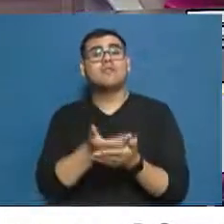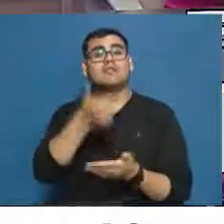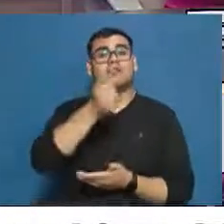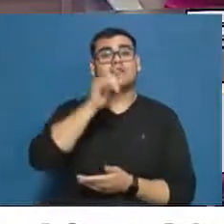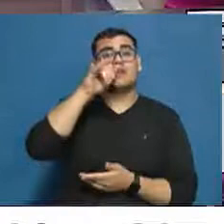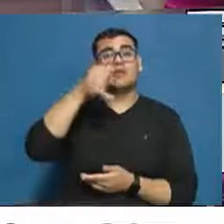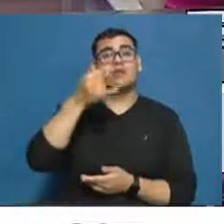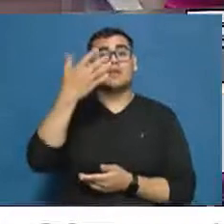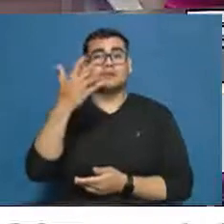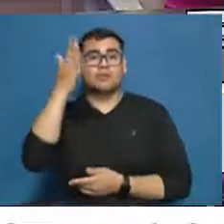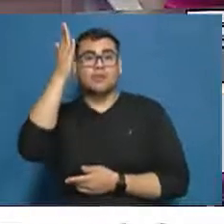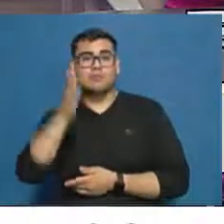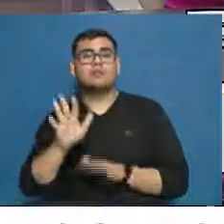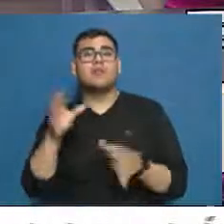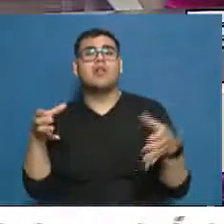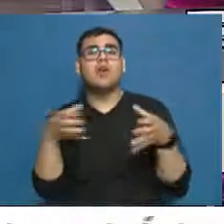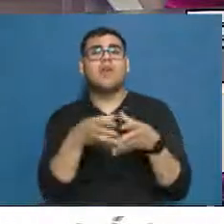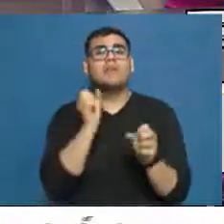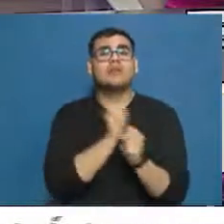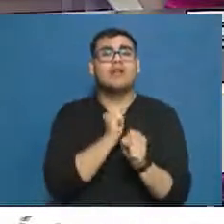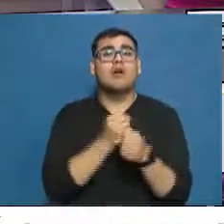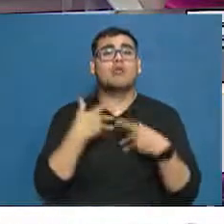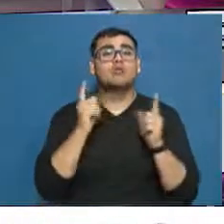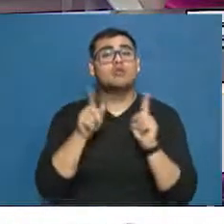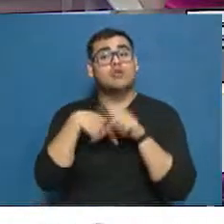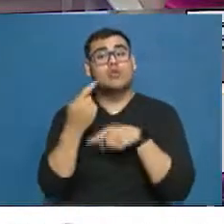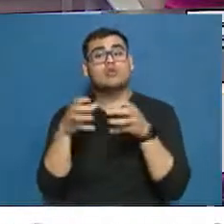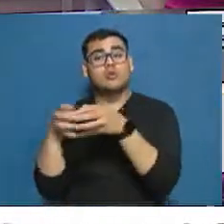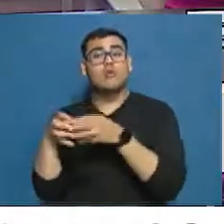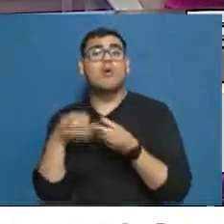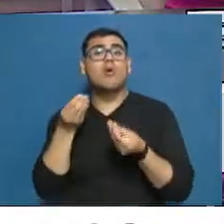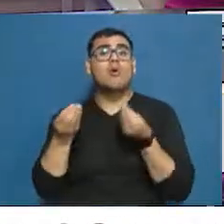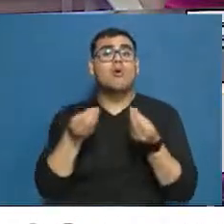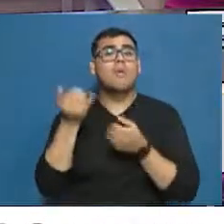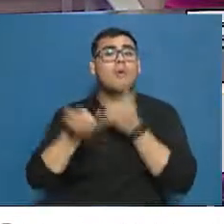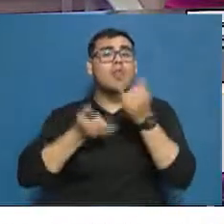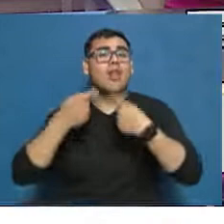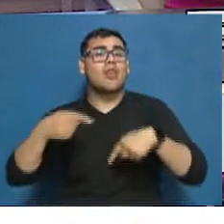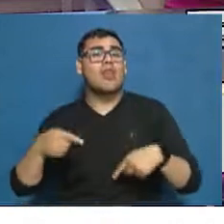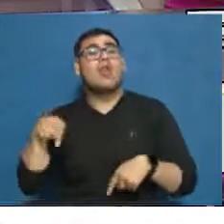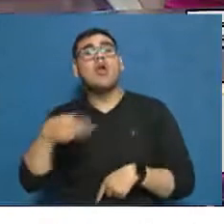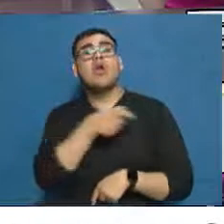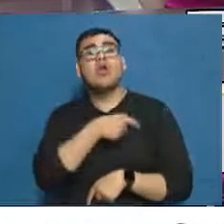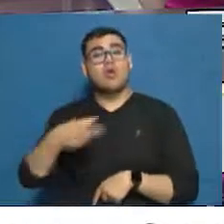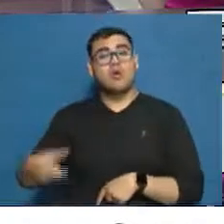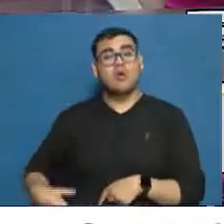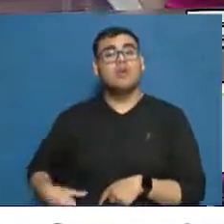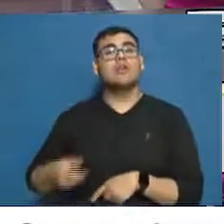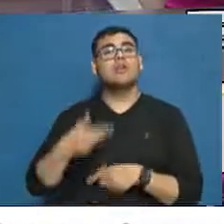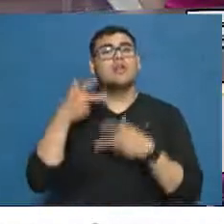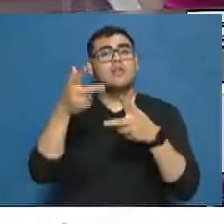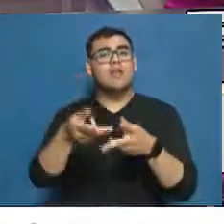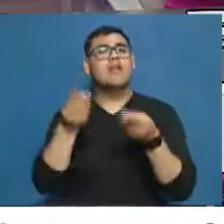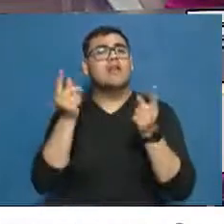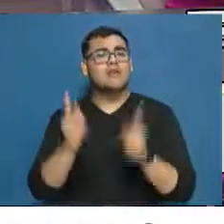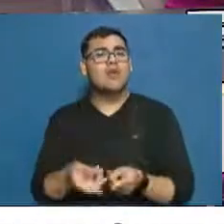¿qué dijo SUTE? ¿Qué dijeron el resto de los gremios? ¿Cómo se van a seguir reuniendo? Vamos a escuchar al gobernador. ¿Qué va a poner en marco lo que es esta